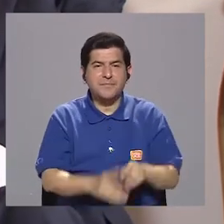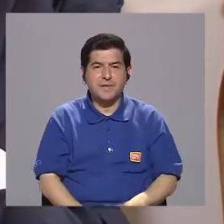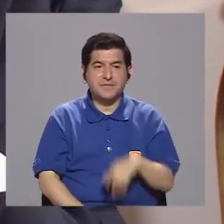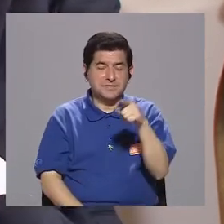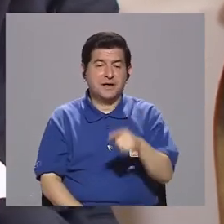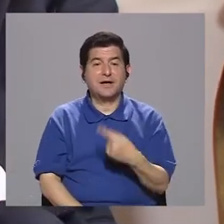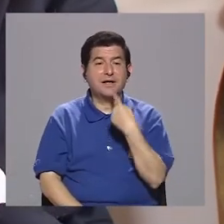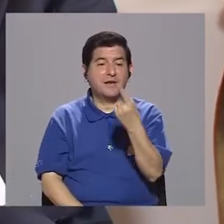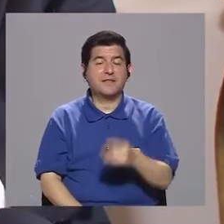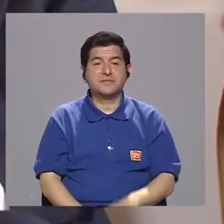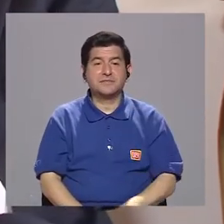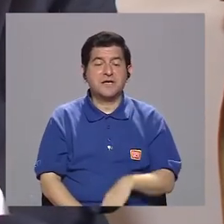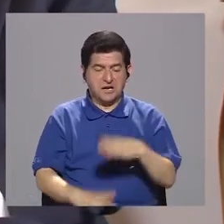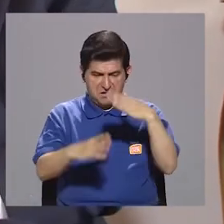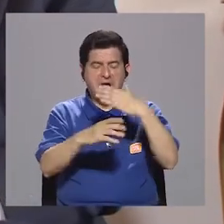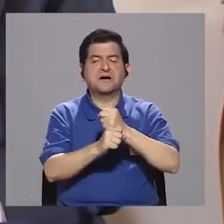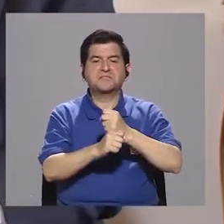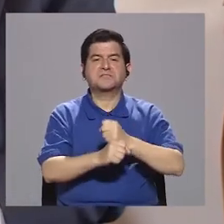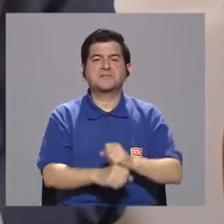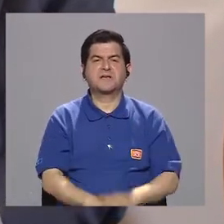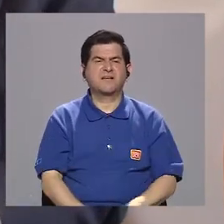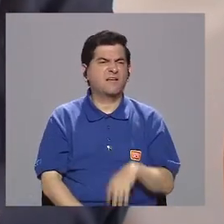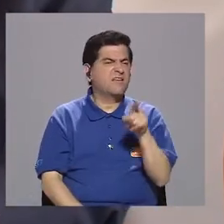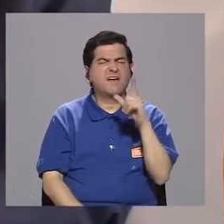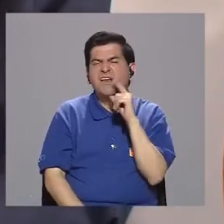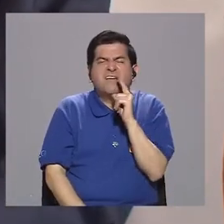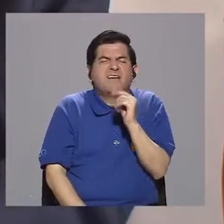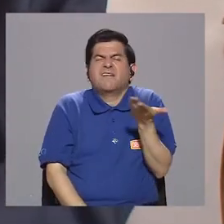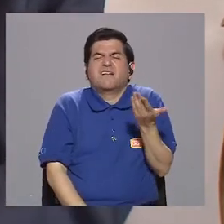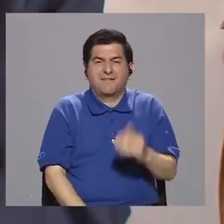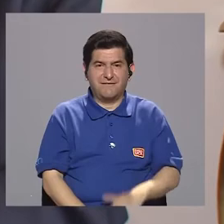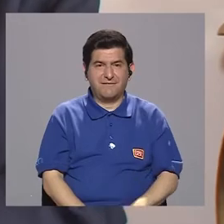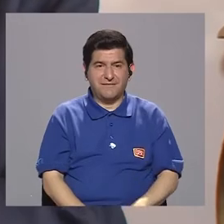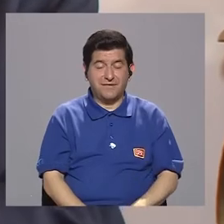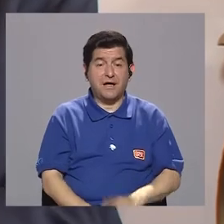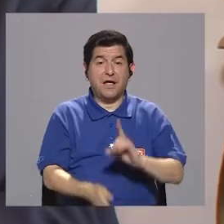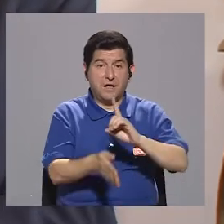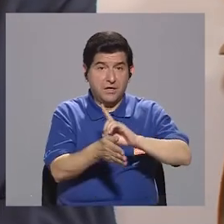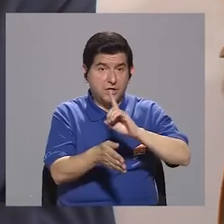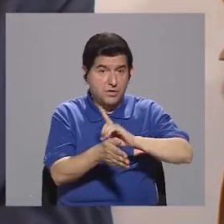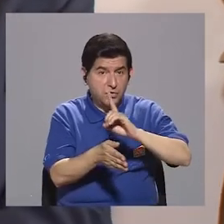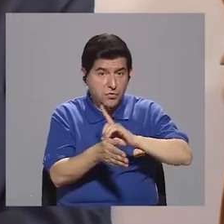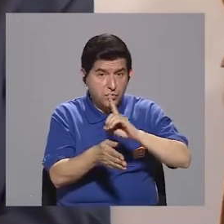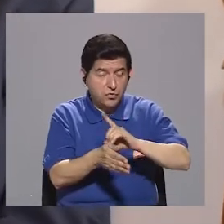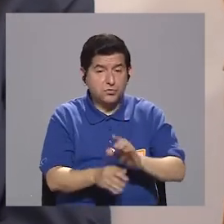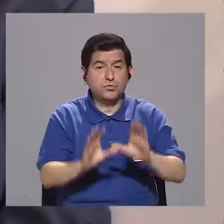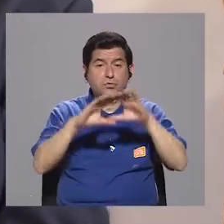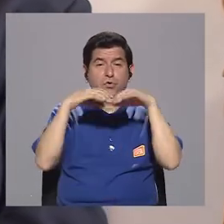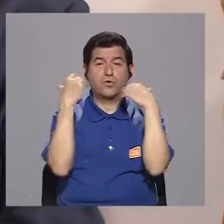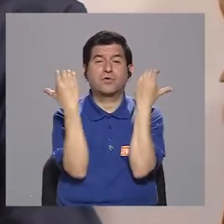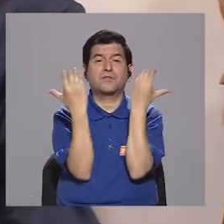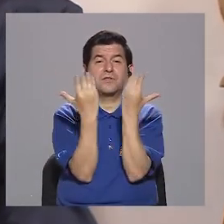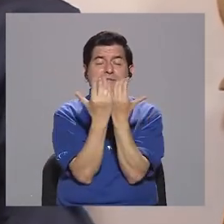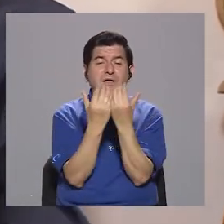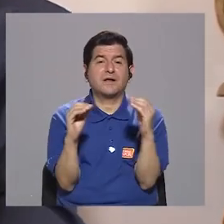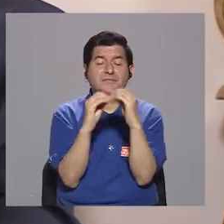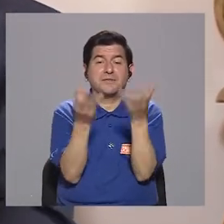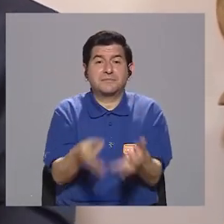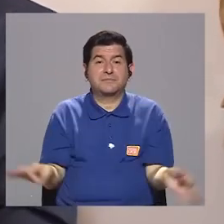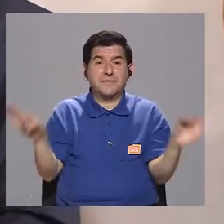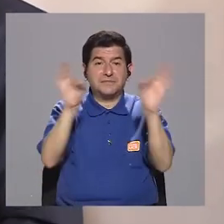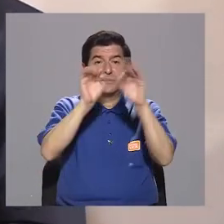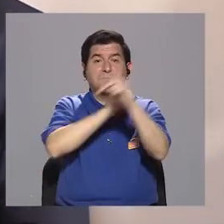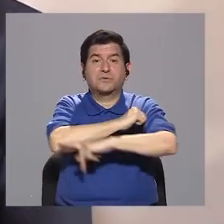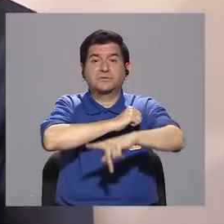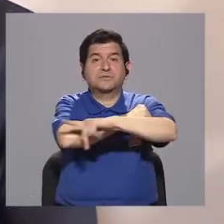predicar que él iba a hacer eso. ¿Quién era el doctor en ese momento? El doctor era el médico de las clases más importantes